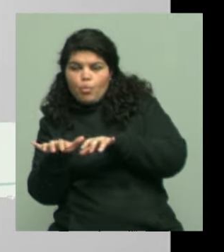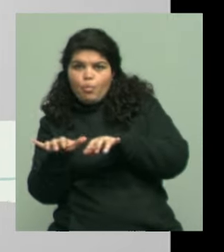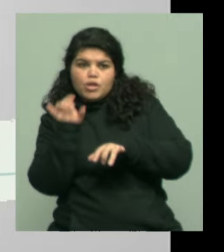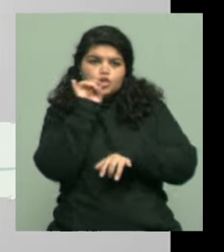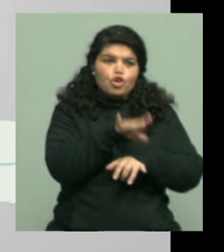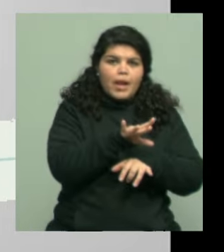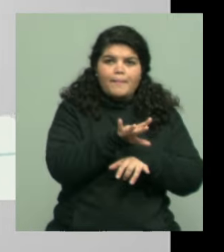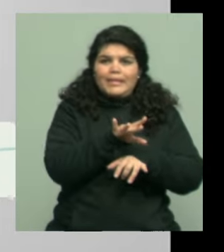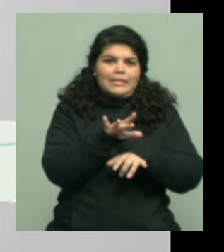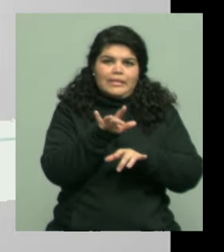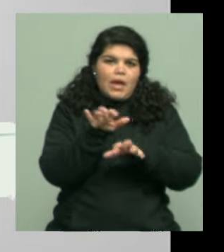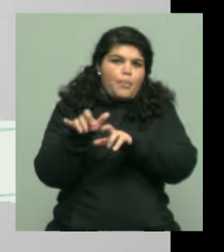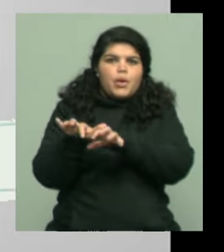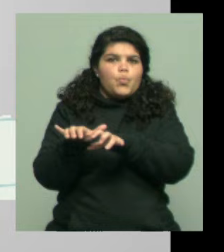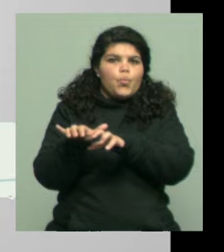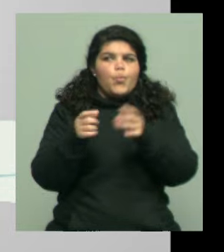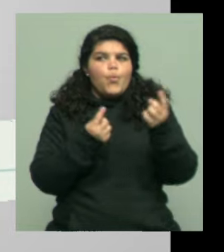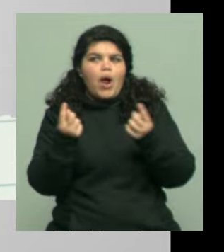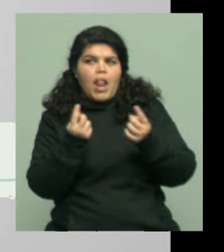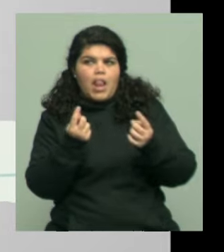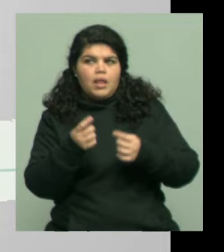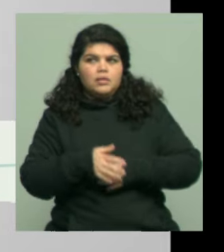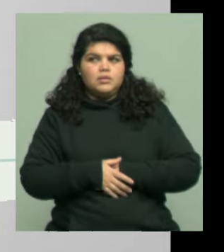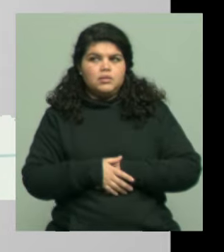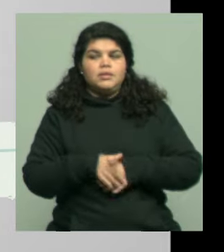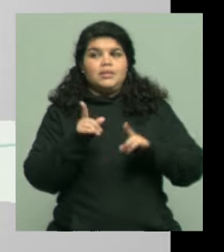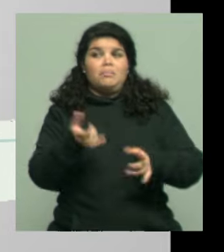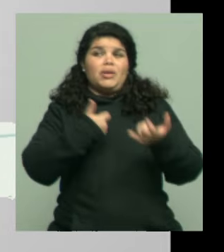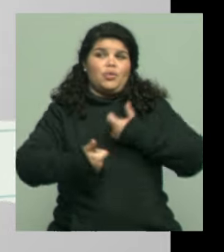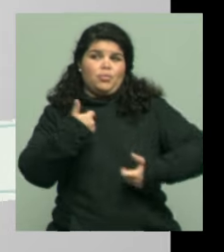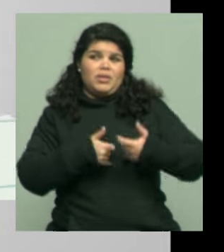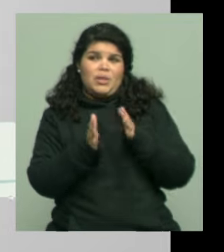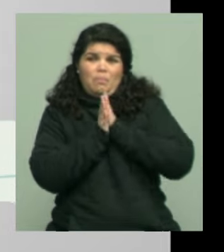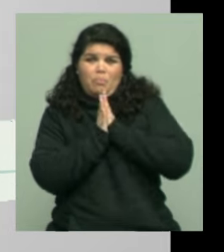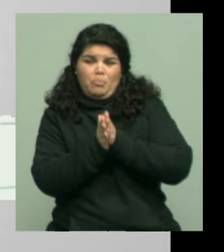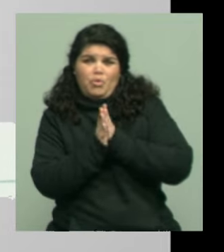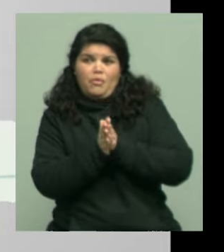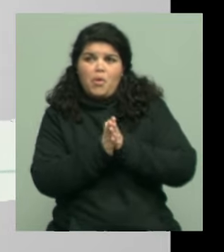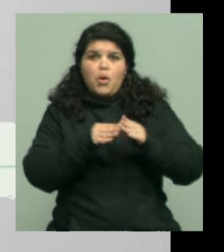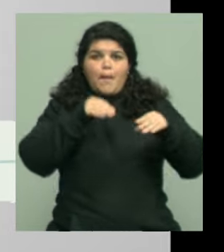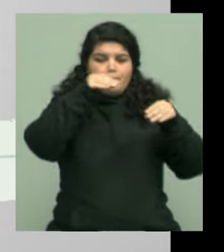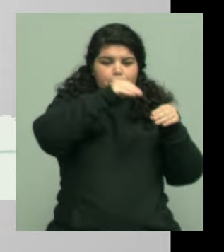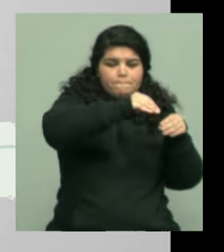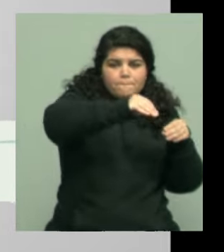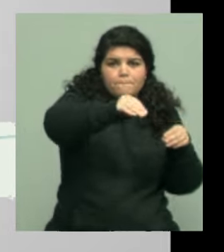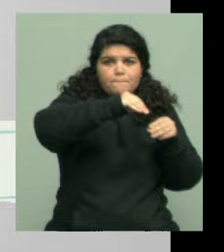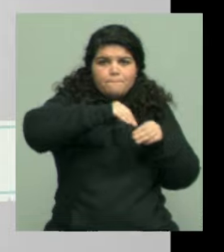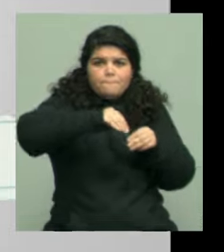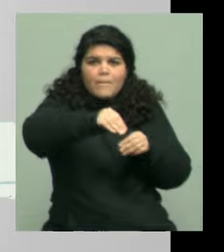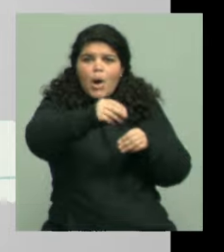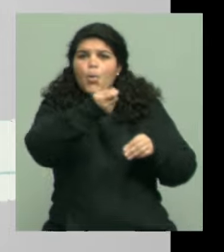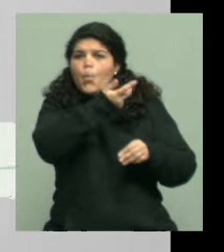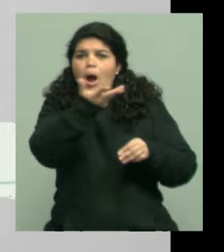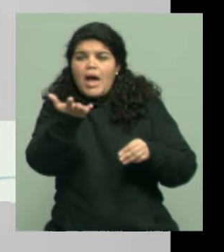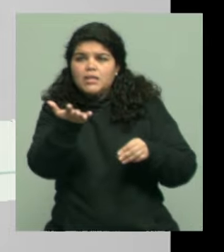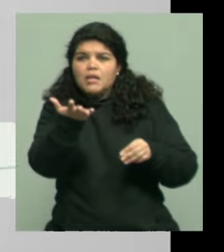bueno, contanos un poquito cuántas piezas tiene, cuáles se entiende que son las piezas que tienen más